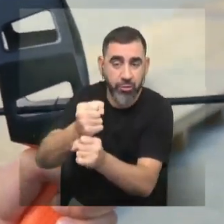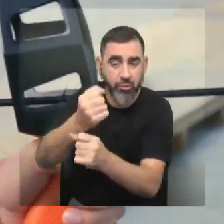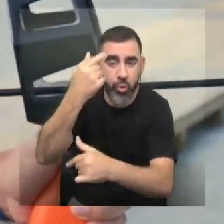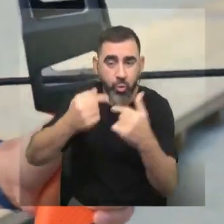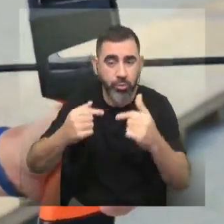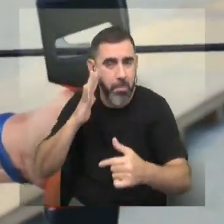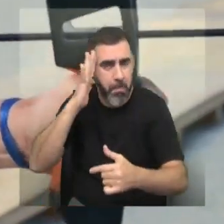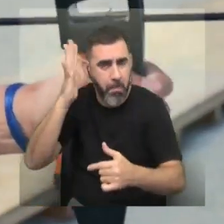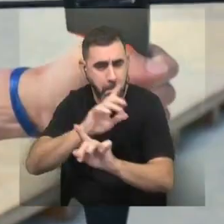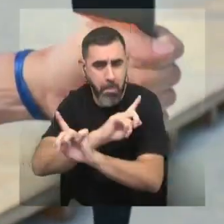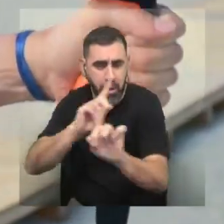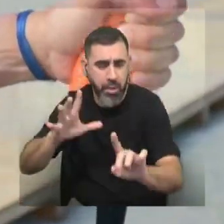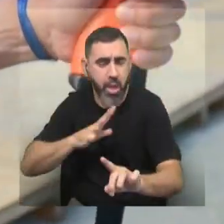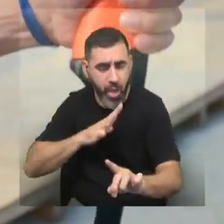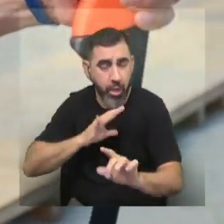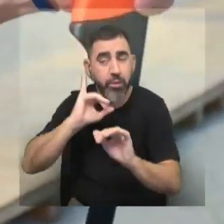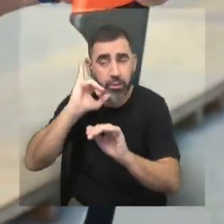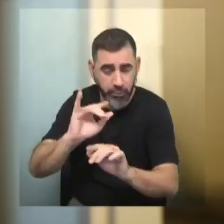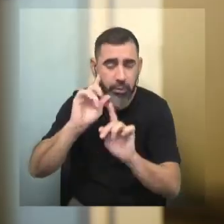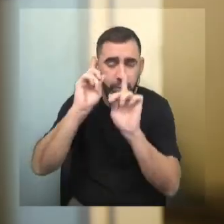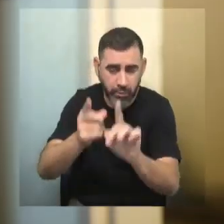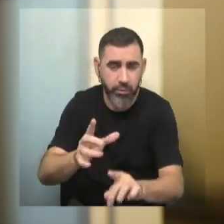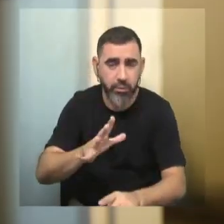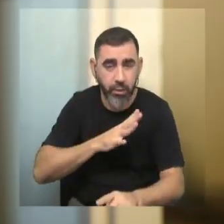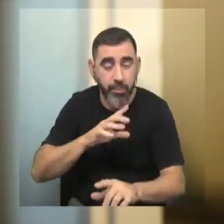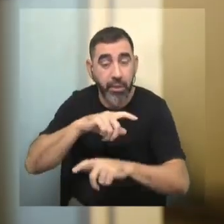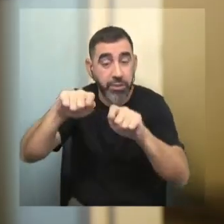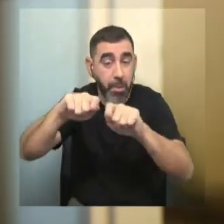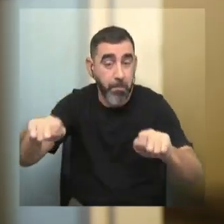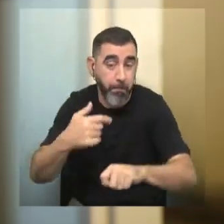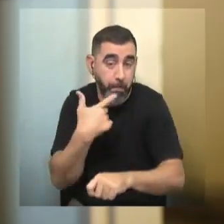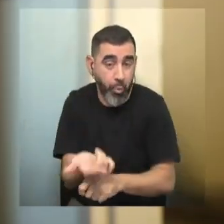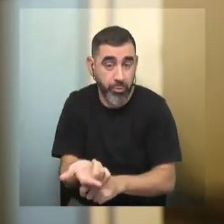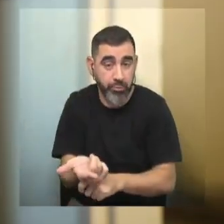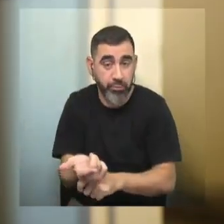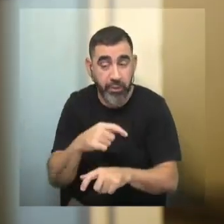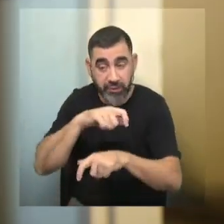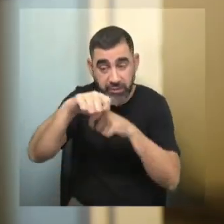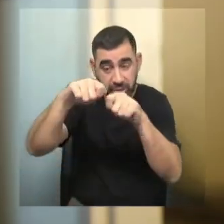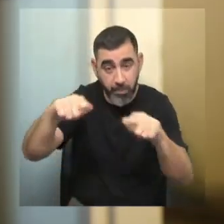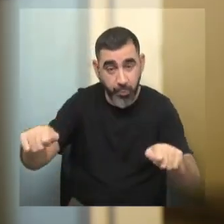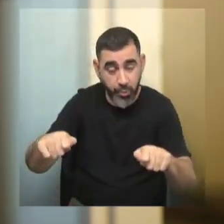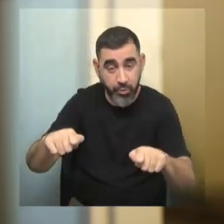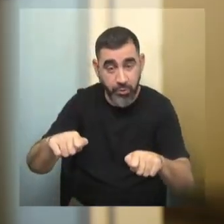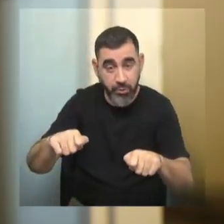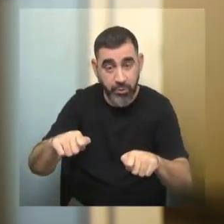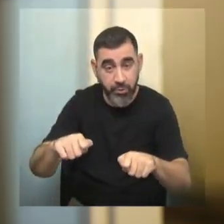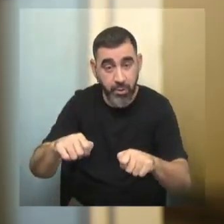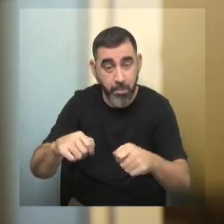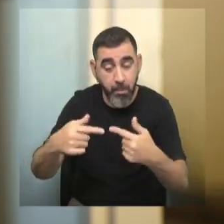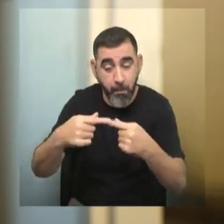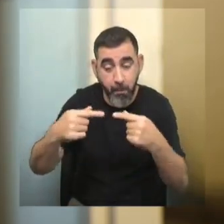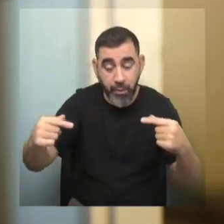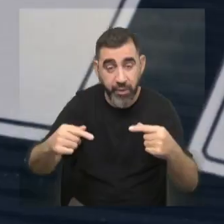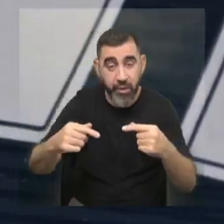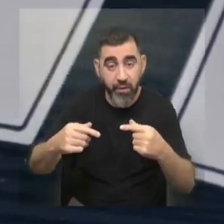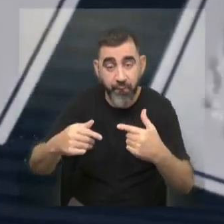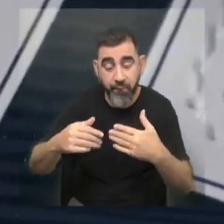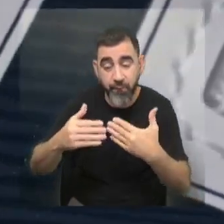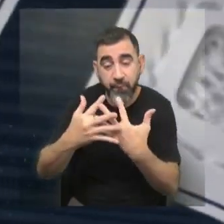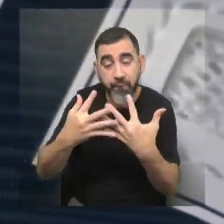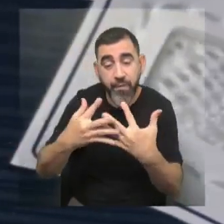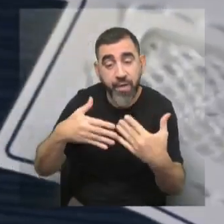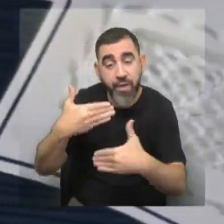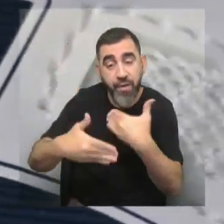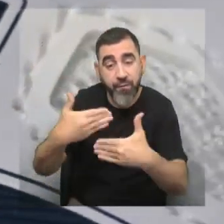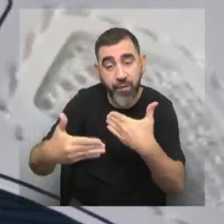no sospecharía que tienen fibra de carbono. Los championes. Existen championes que básicamente lo que tienen son fibras de carbono